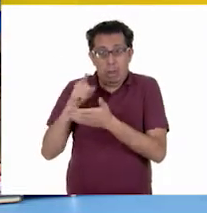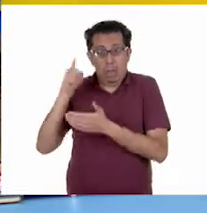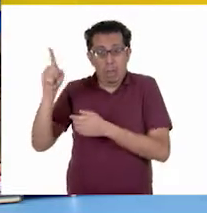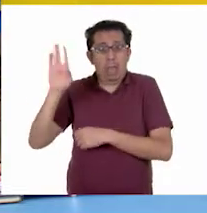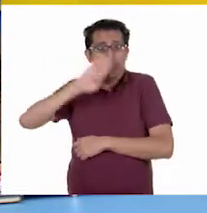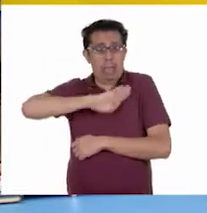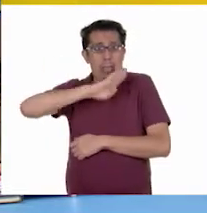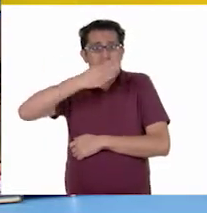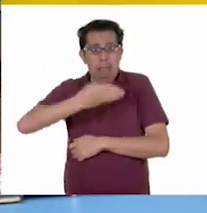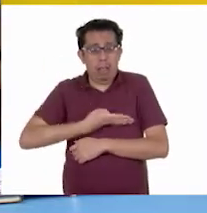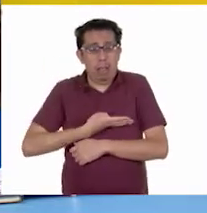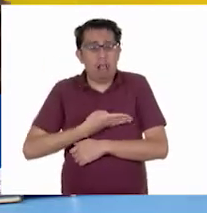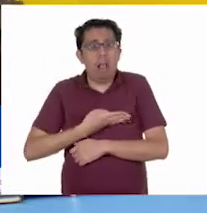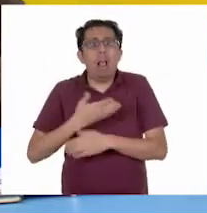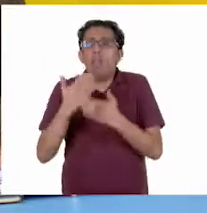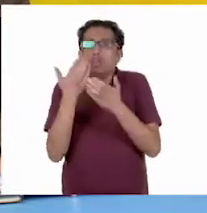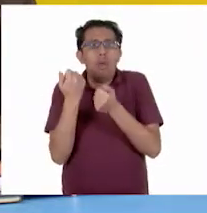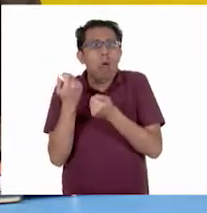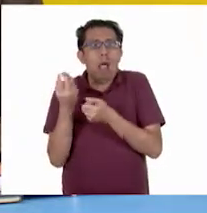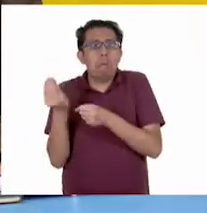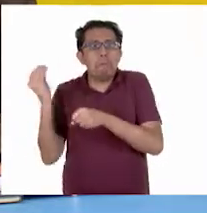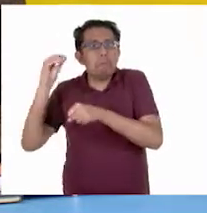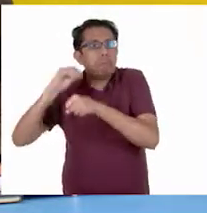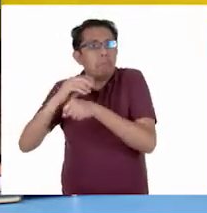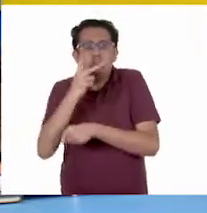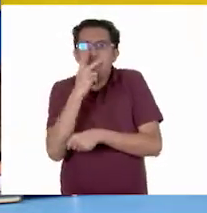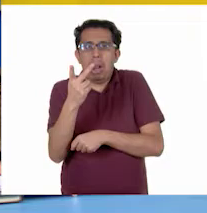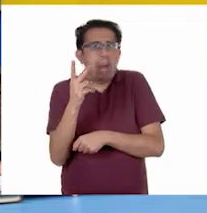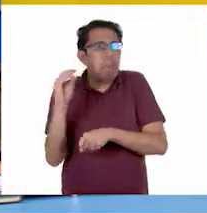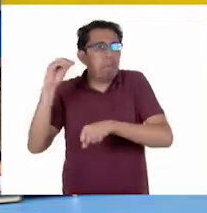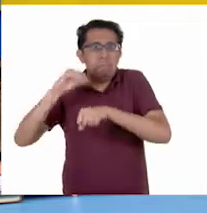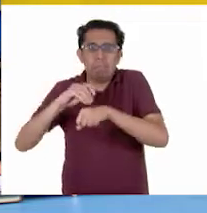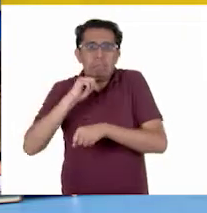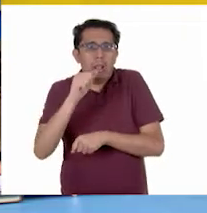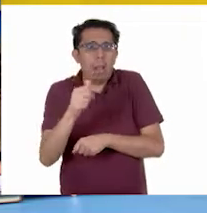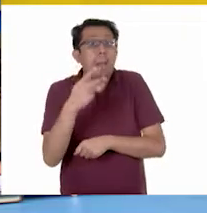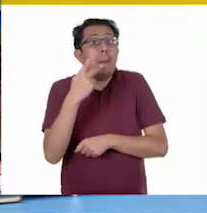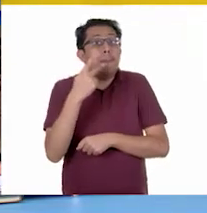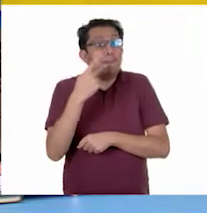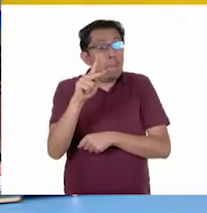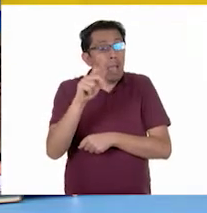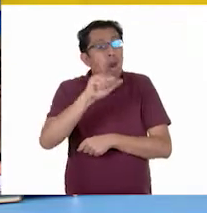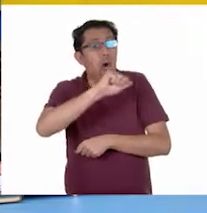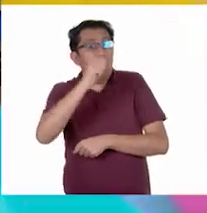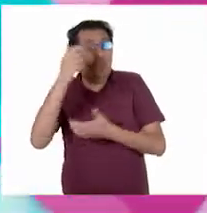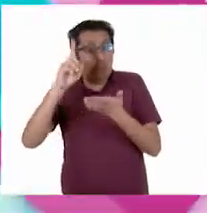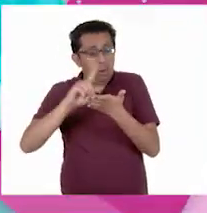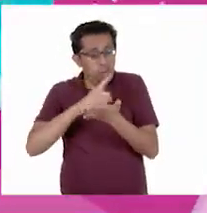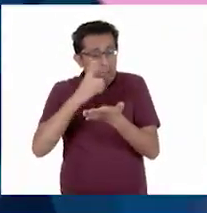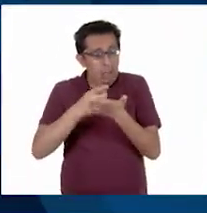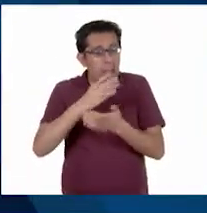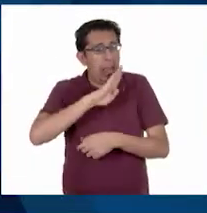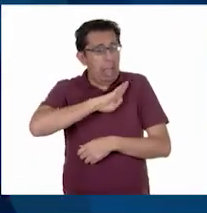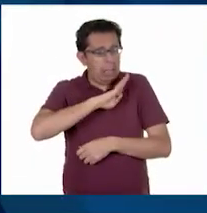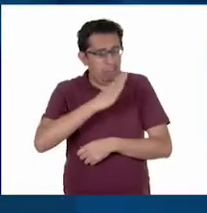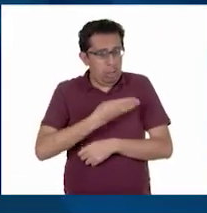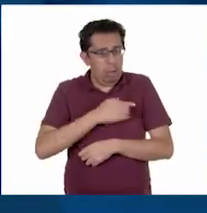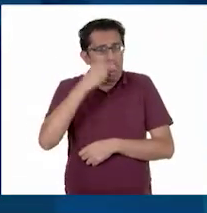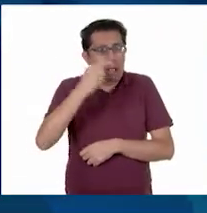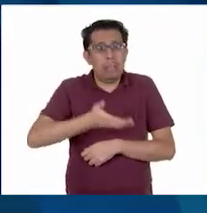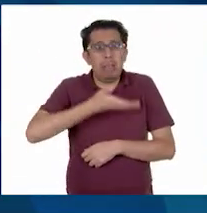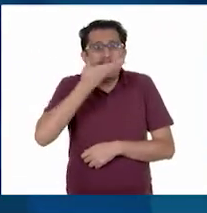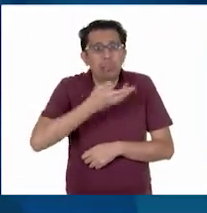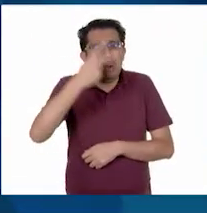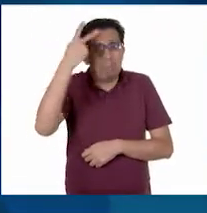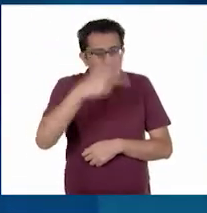incluida. Pero fíjense bien, si lo consultamos en el diccionario español usual en México, sí, vamos